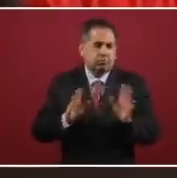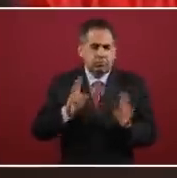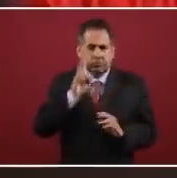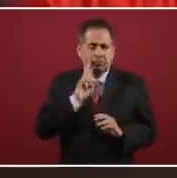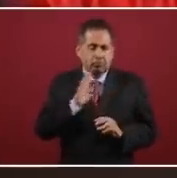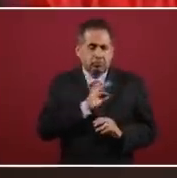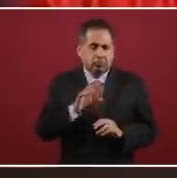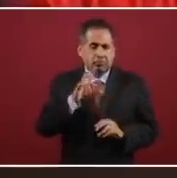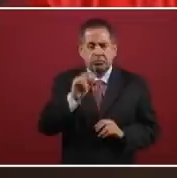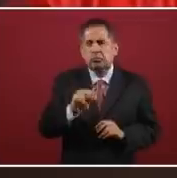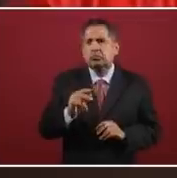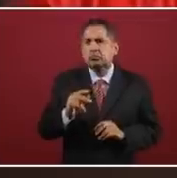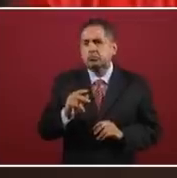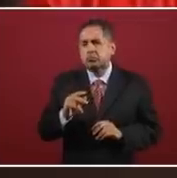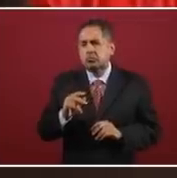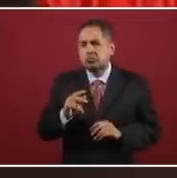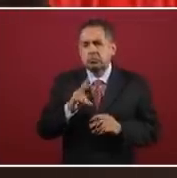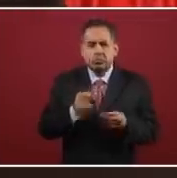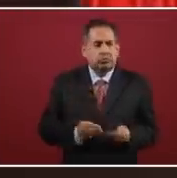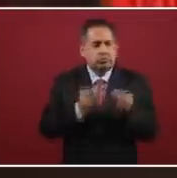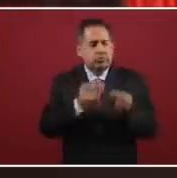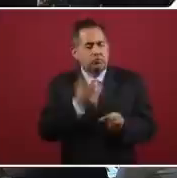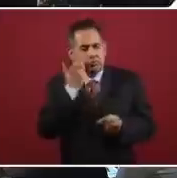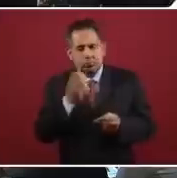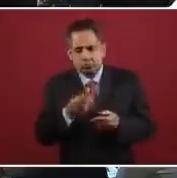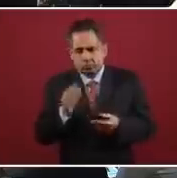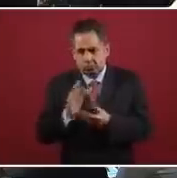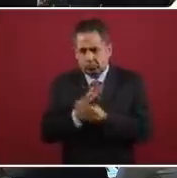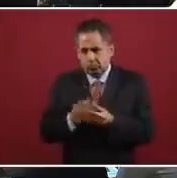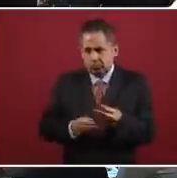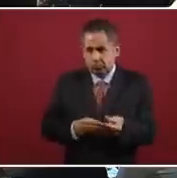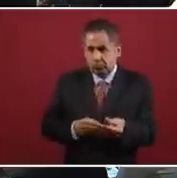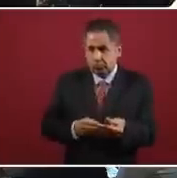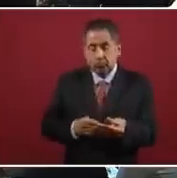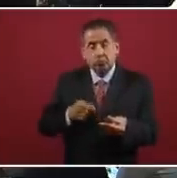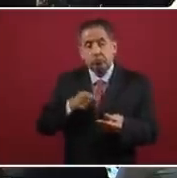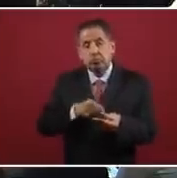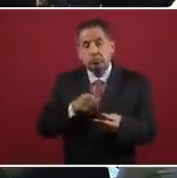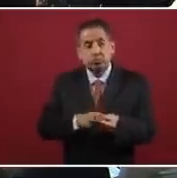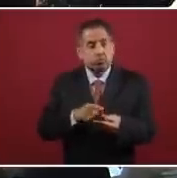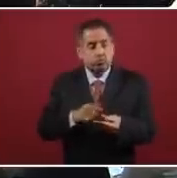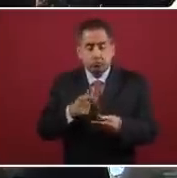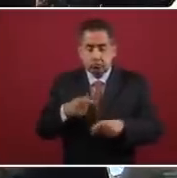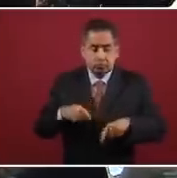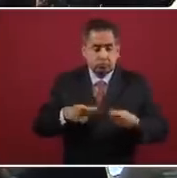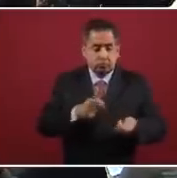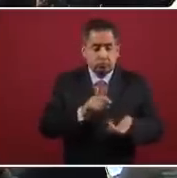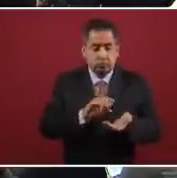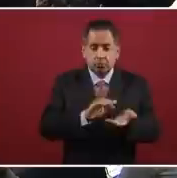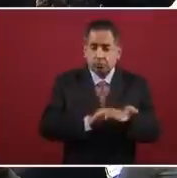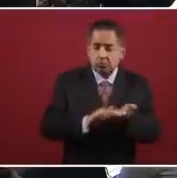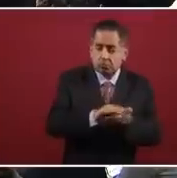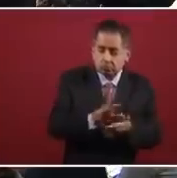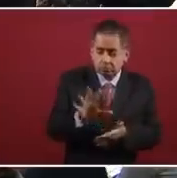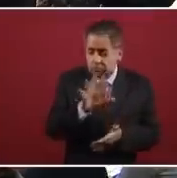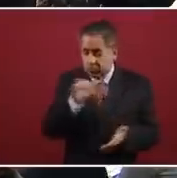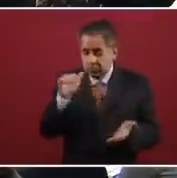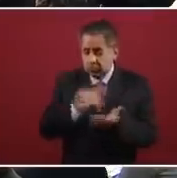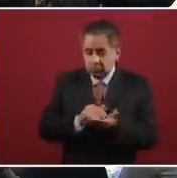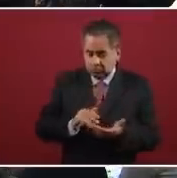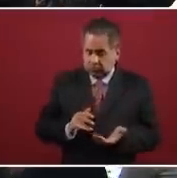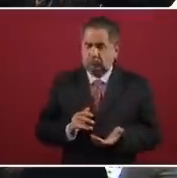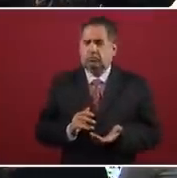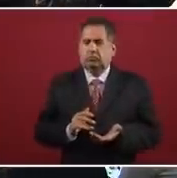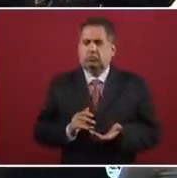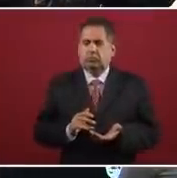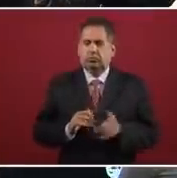que no se preste también a un negocio. Aquí viene un documento de una liquidación casi por 500,000, entonces tendrá